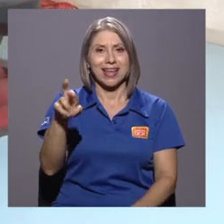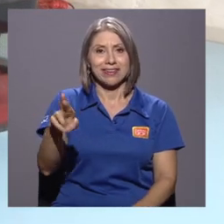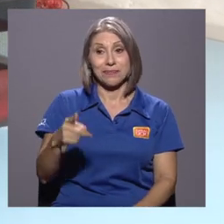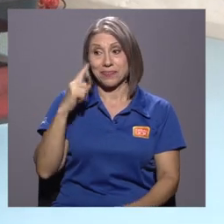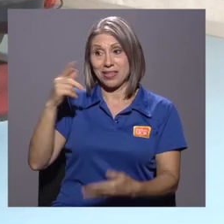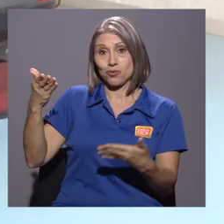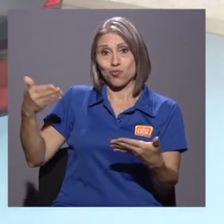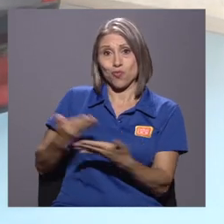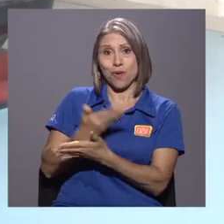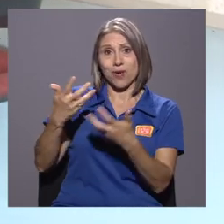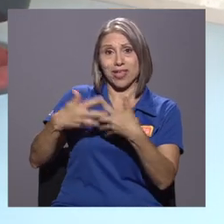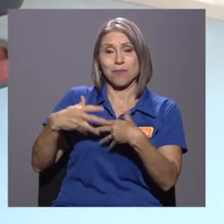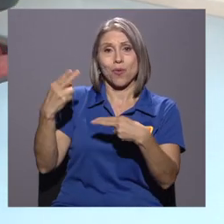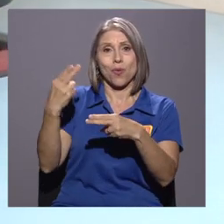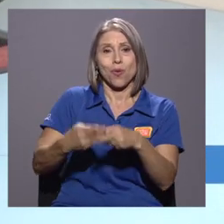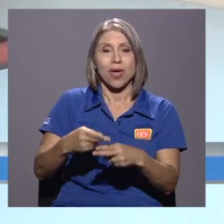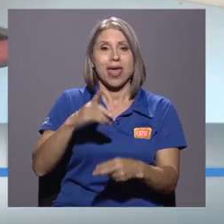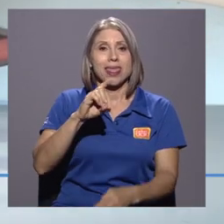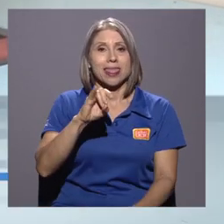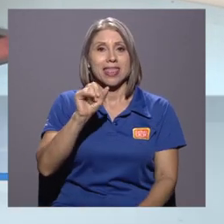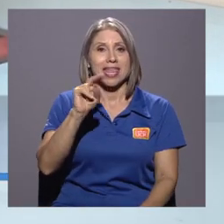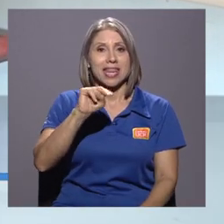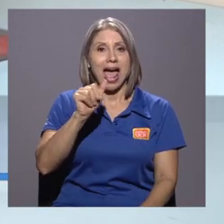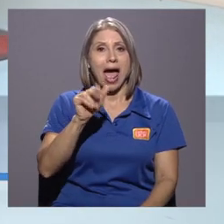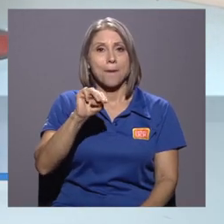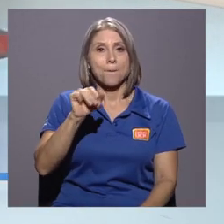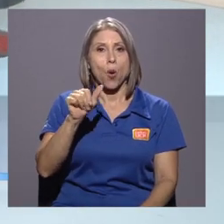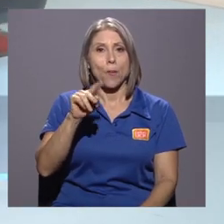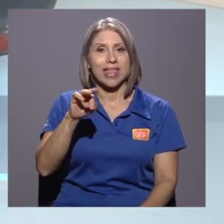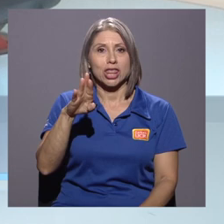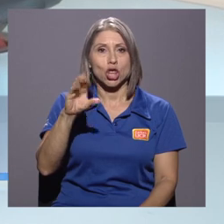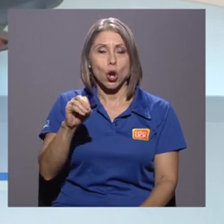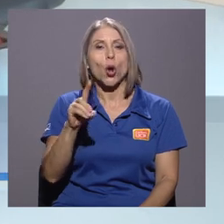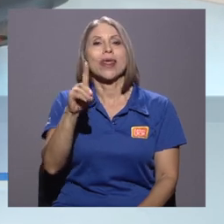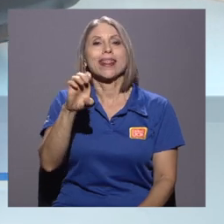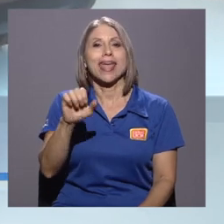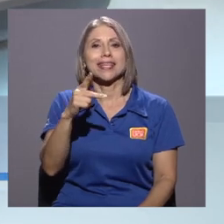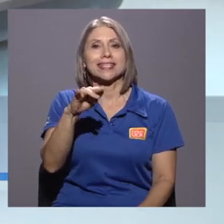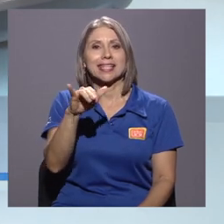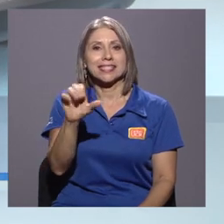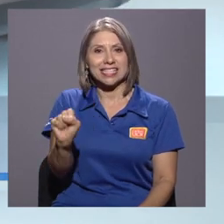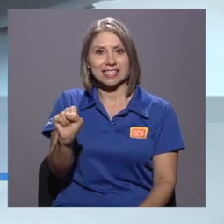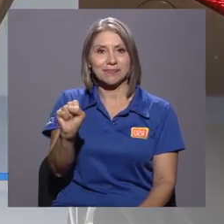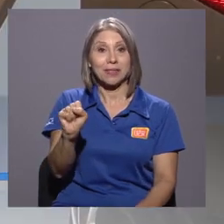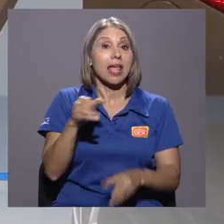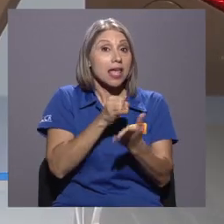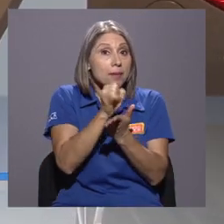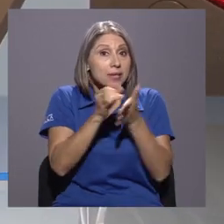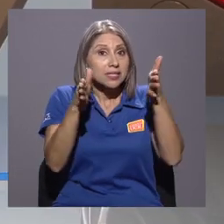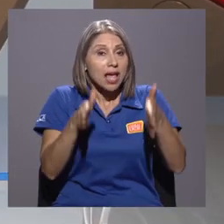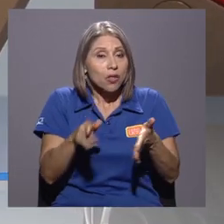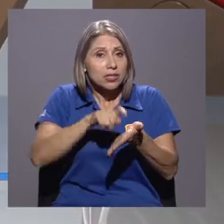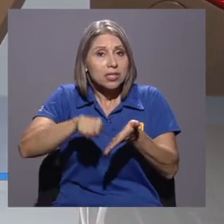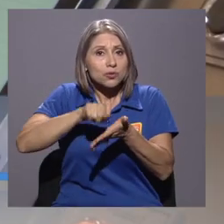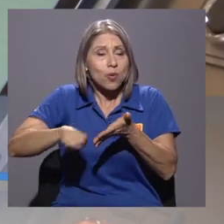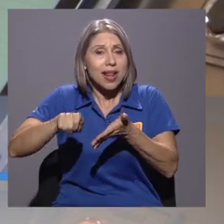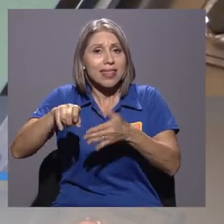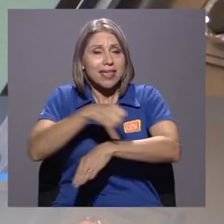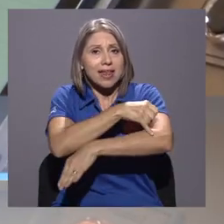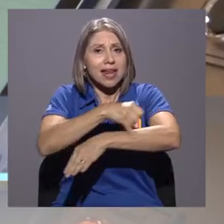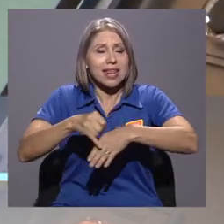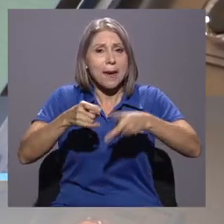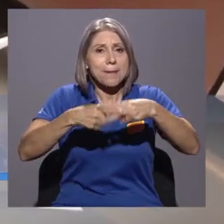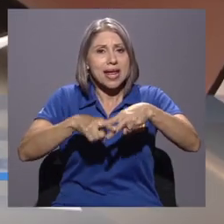Este nuevo equipo llamado dinamómetro de chasis permitirá a investigadores de la Escuela de Ingeniería Mecánica realizar